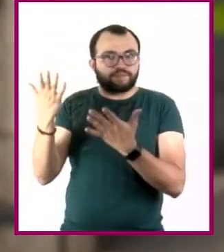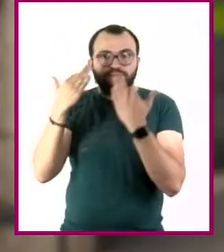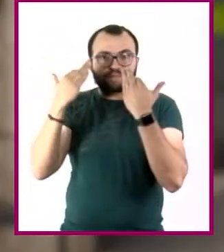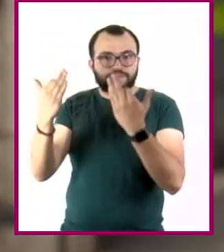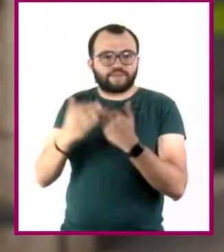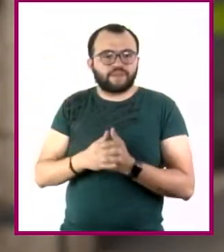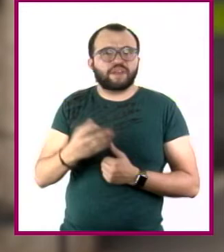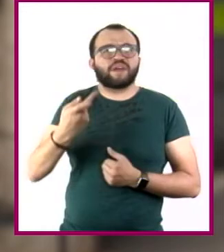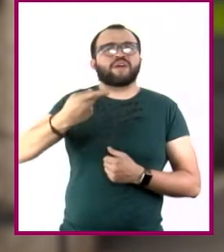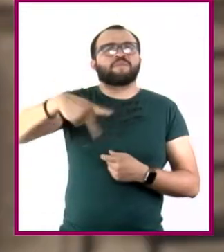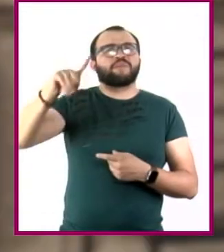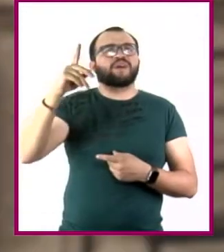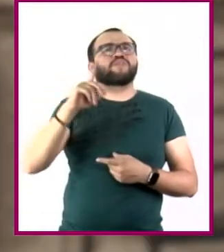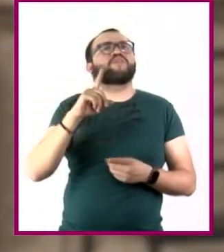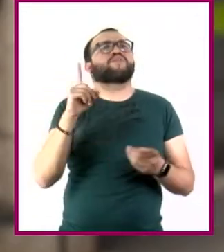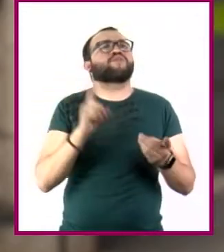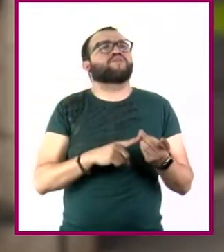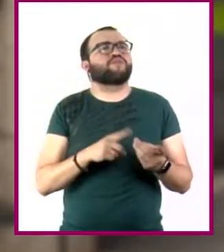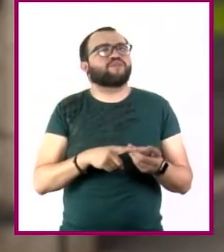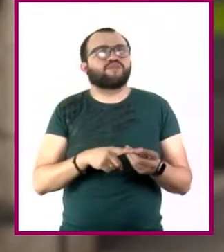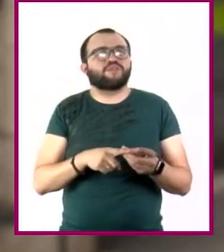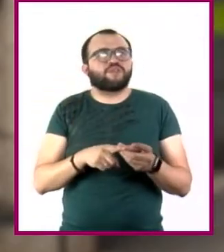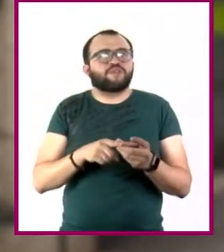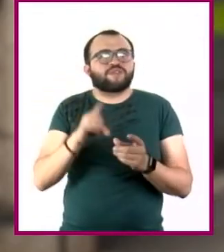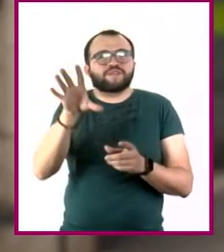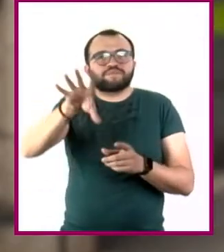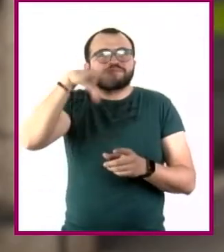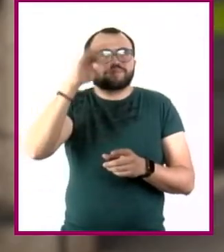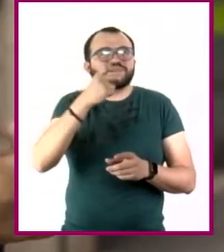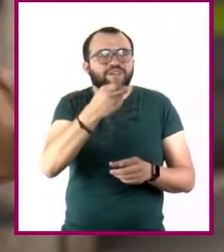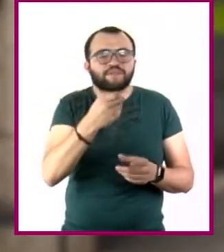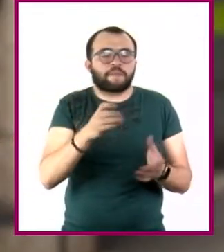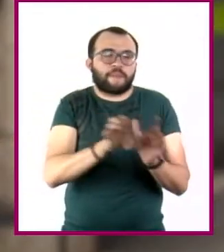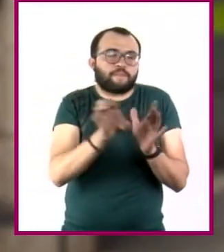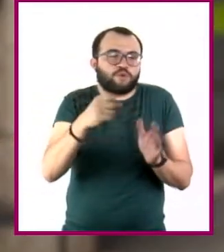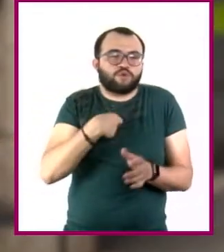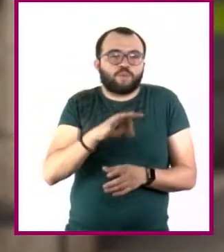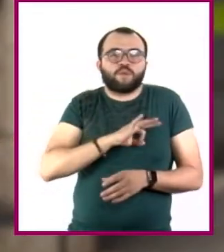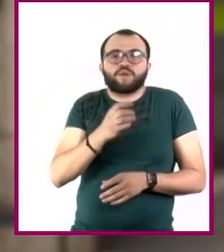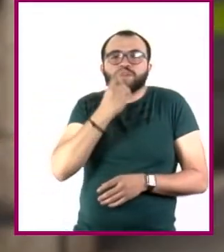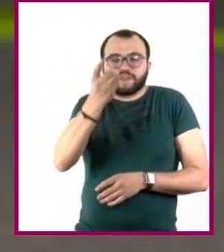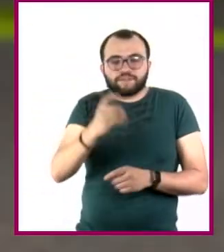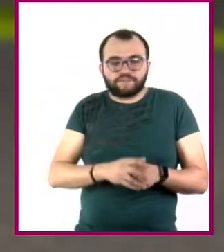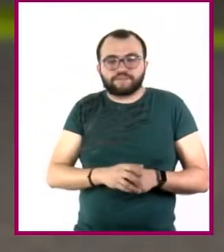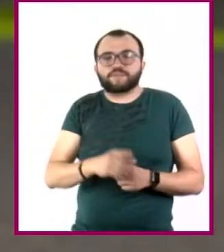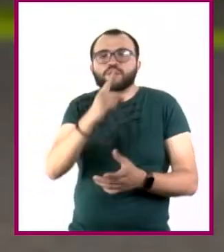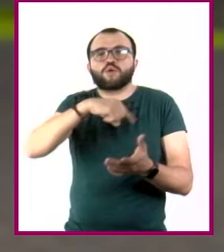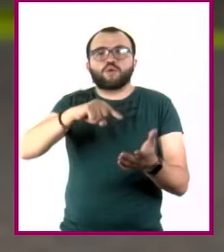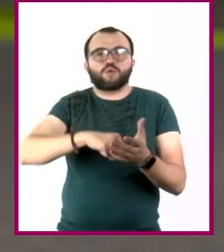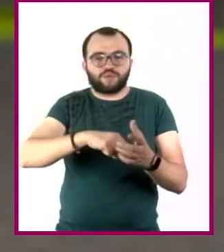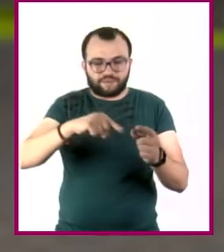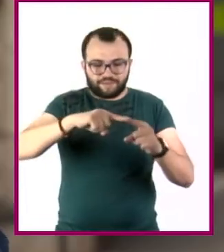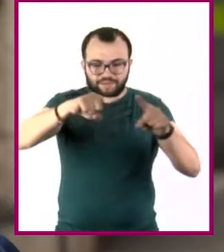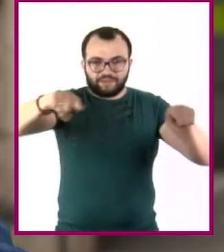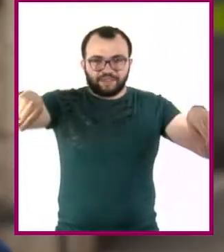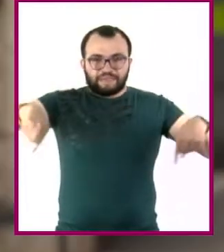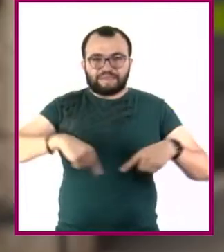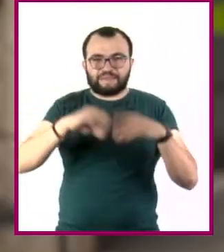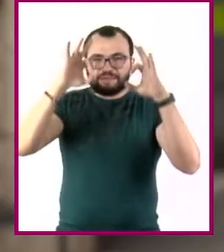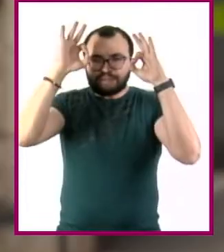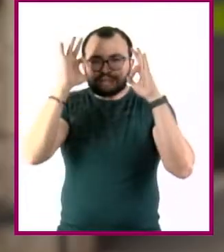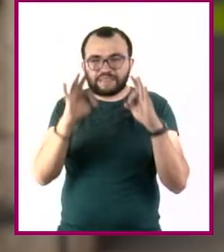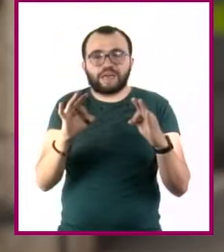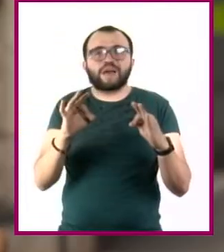¿de dónde sale esa definición? Yo puedo definir, por ejemplo, la isla perfecta como aquella isla que tiene todas